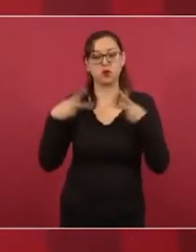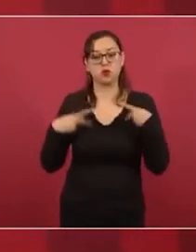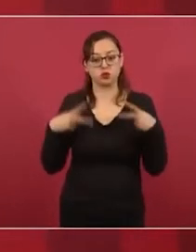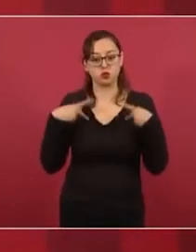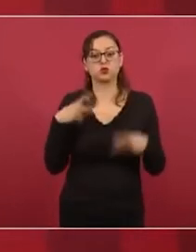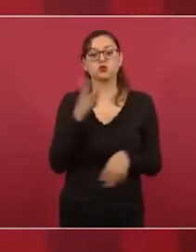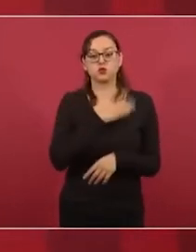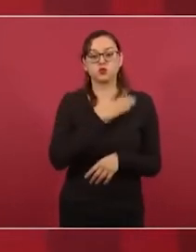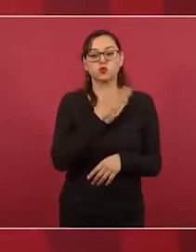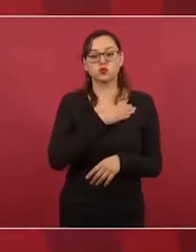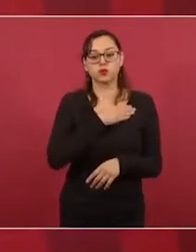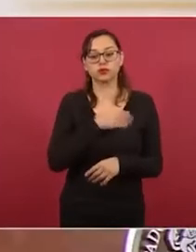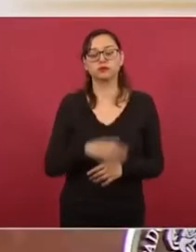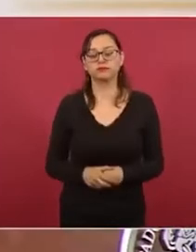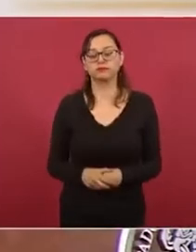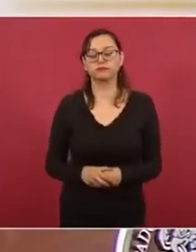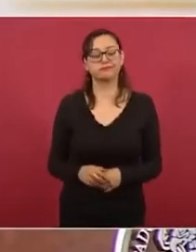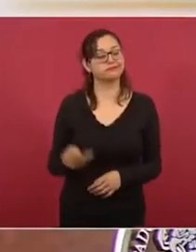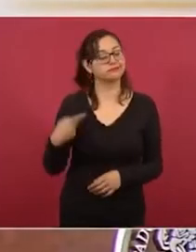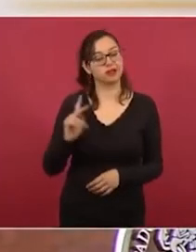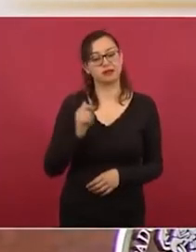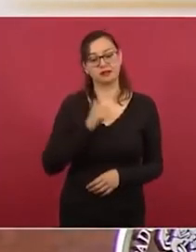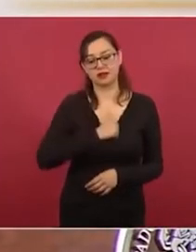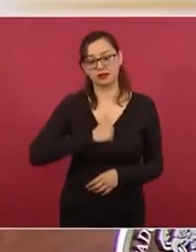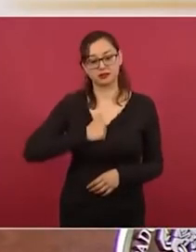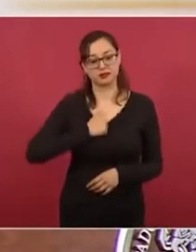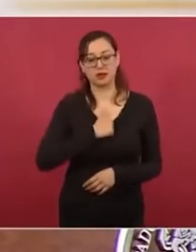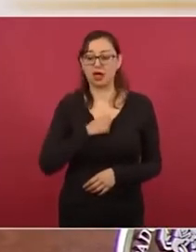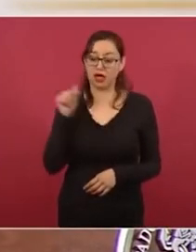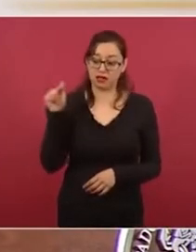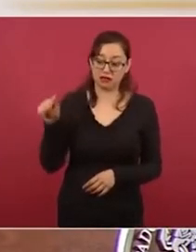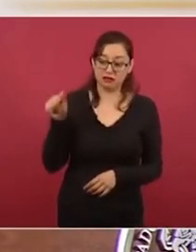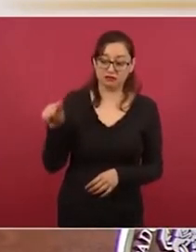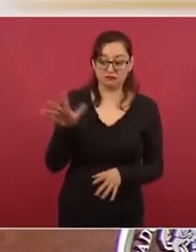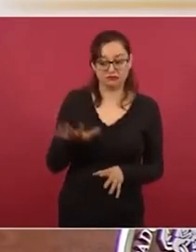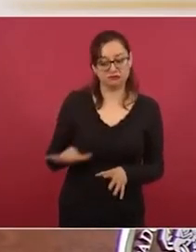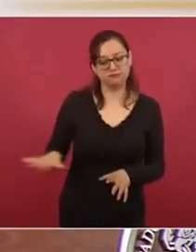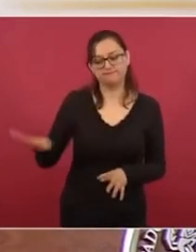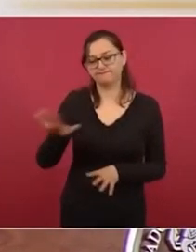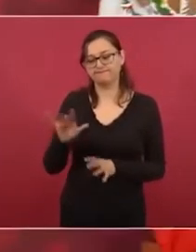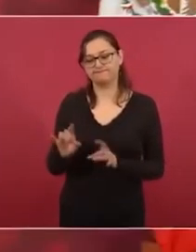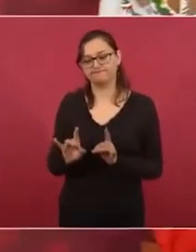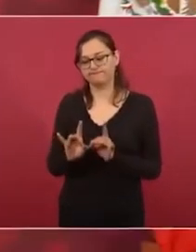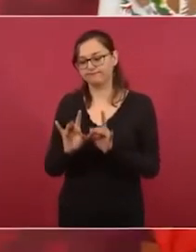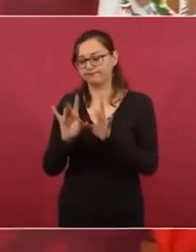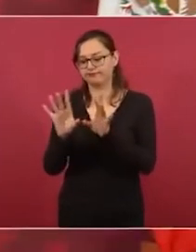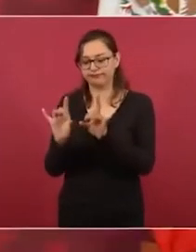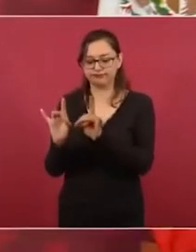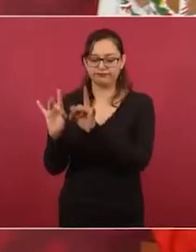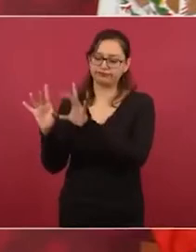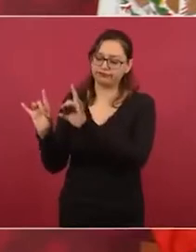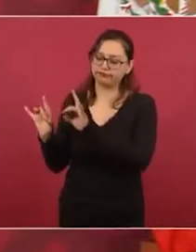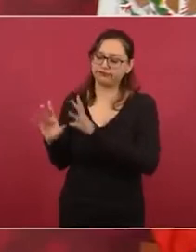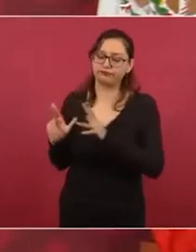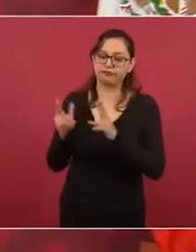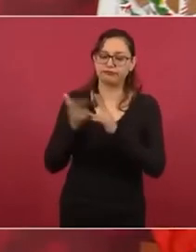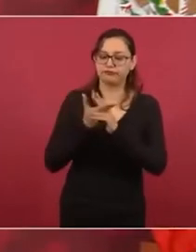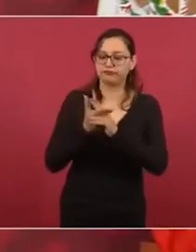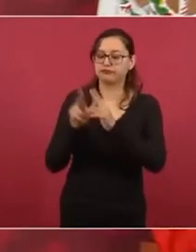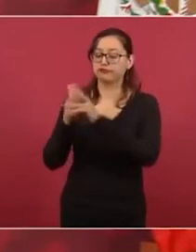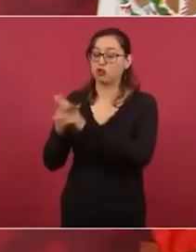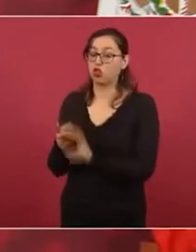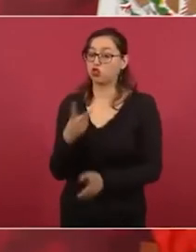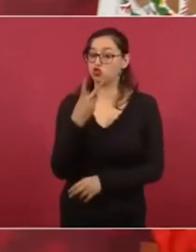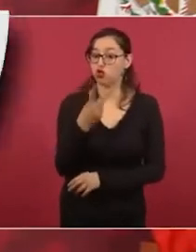últimos tiempos ya han habido otros asesinatos, dos